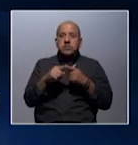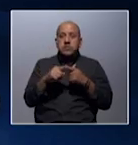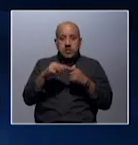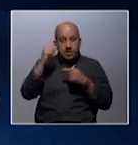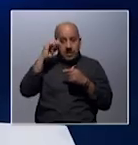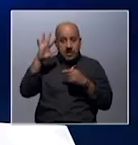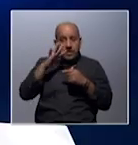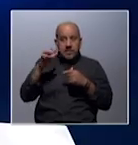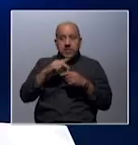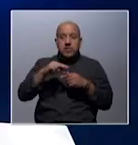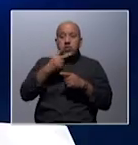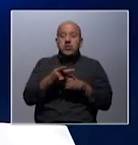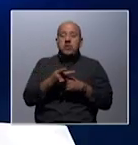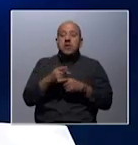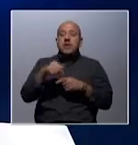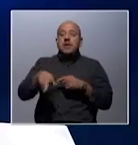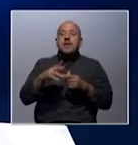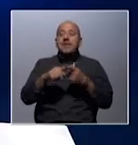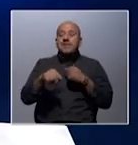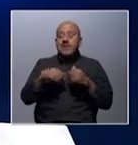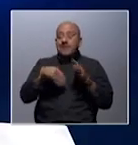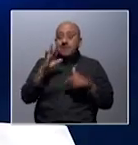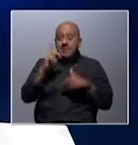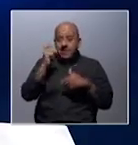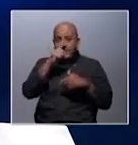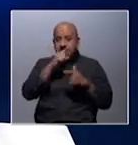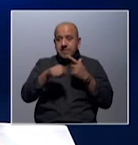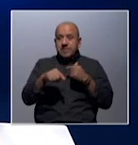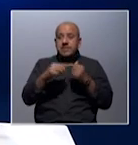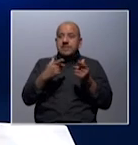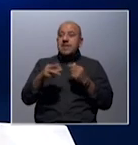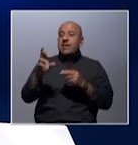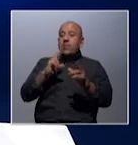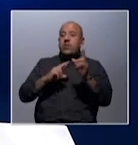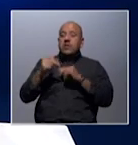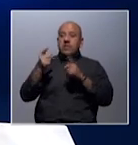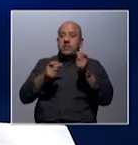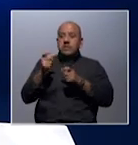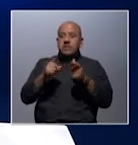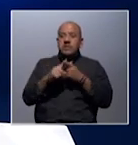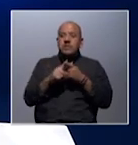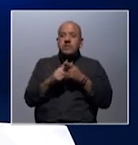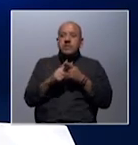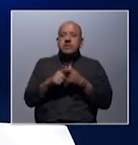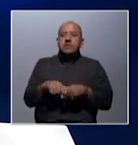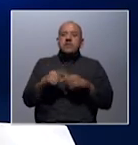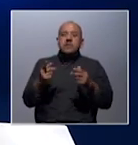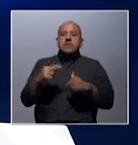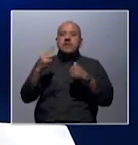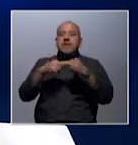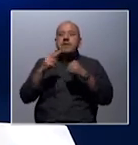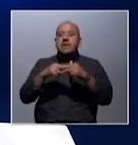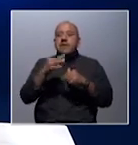lo que es la segunda y la tercera rueda. Es la categoría quizás más difícil de lograr esa respuesta inmediata. Claro. Y además que en tiempos de internet los